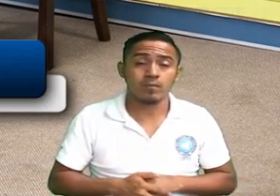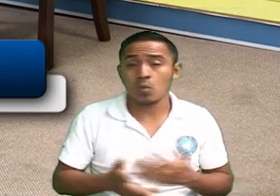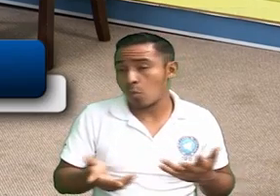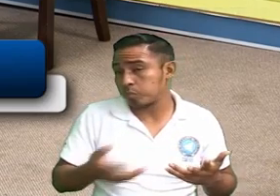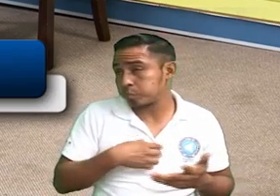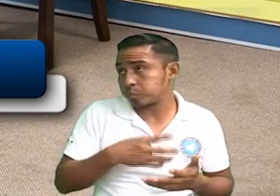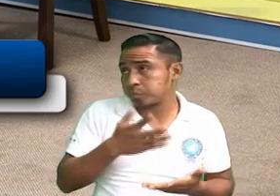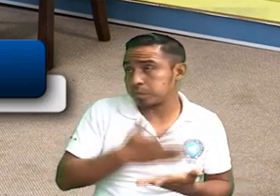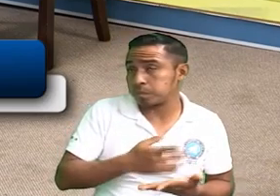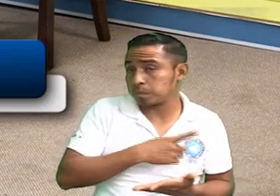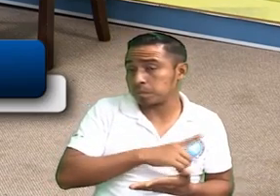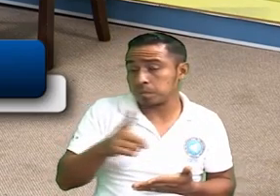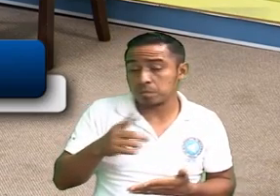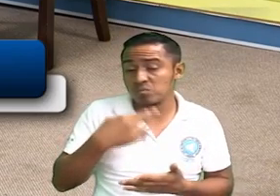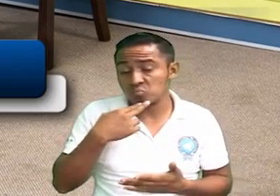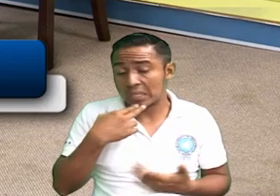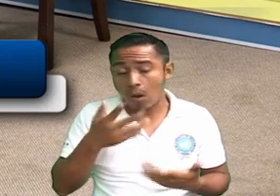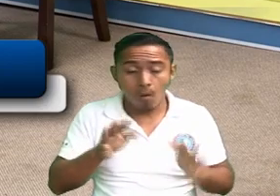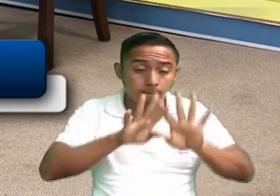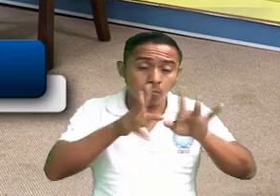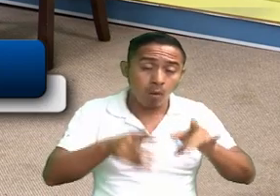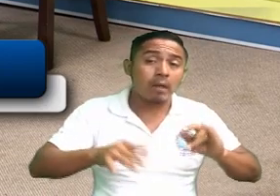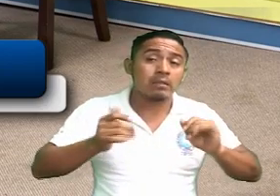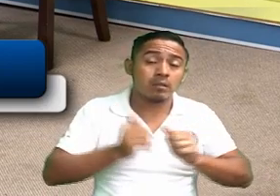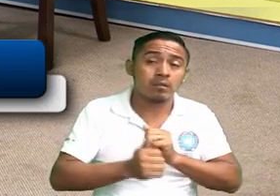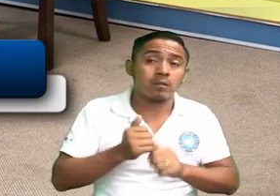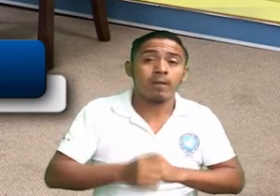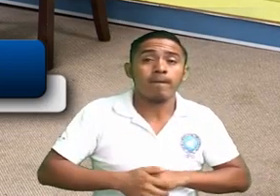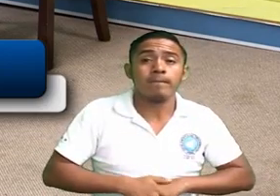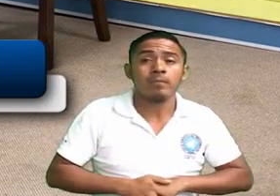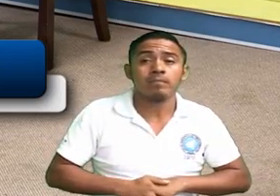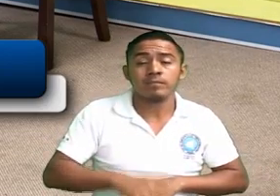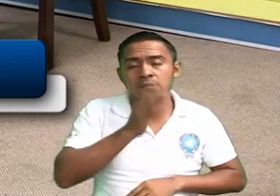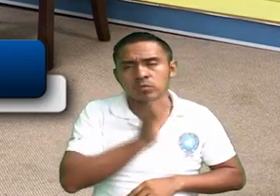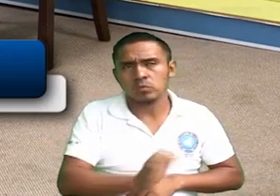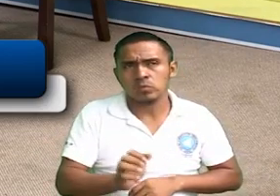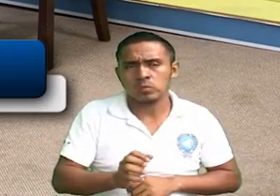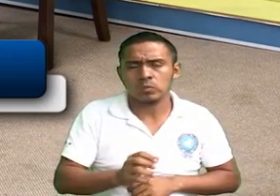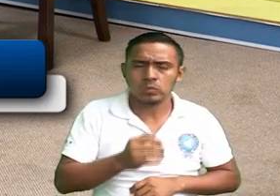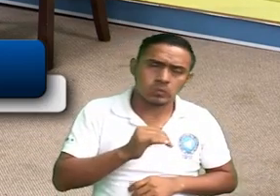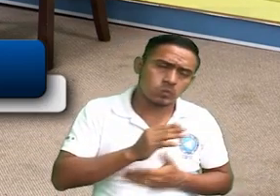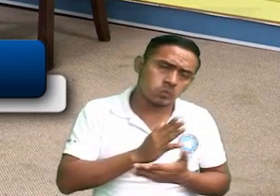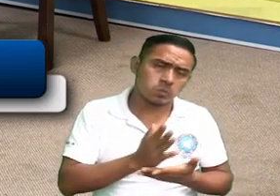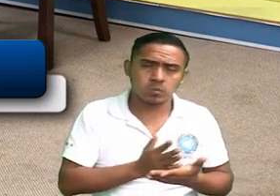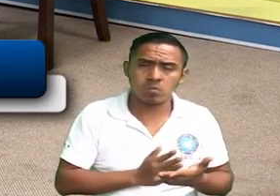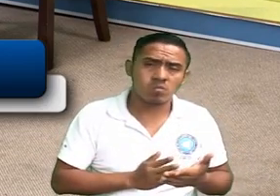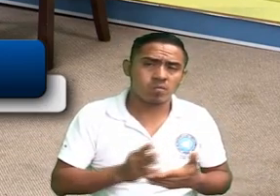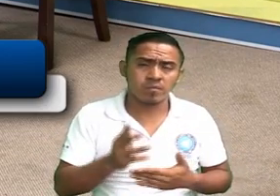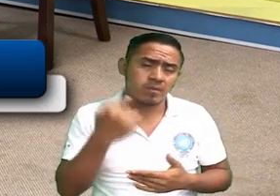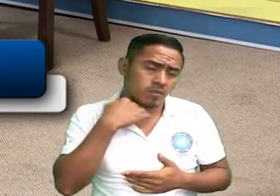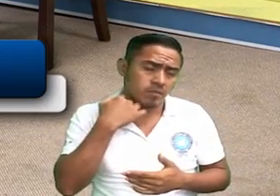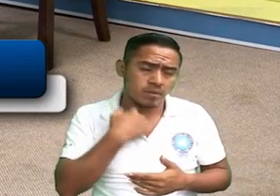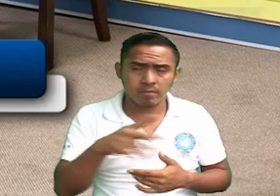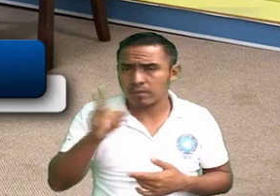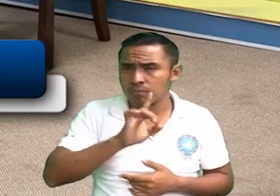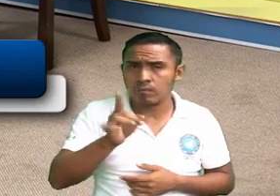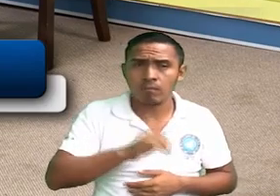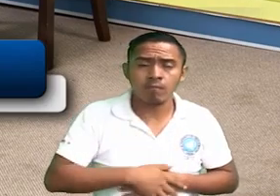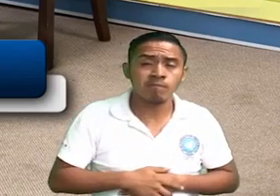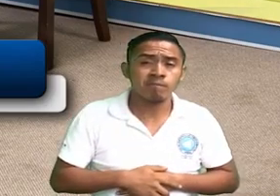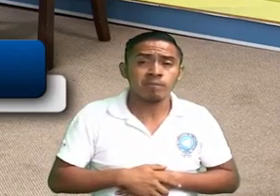licenciada? Niños que nacieron antes de tiempo, pues. Tenían predispuesto a nacer 2 meses después,